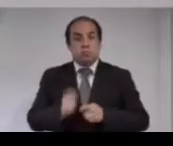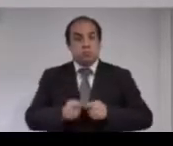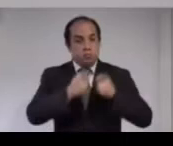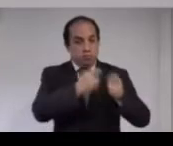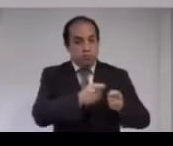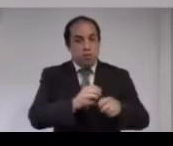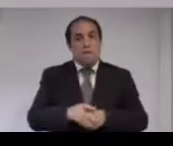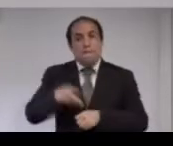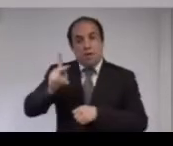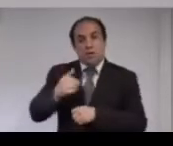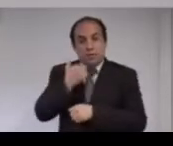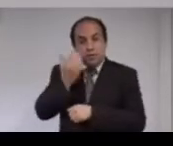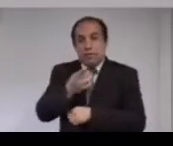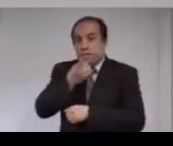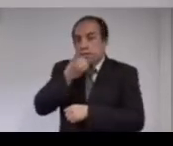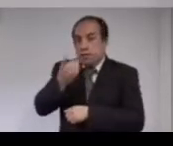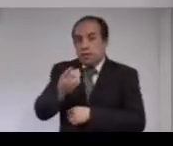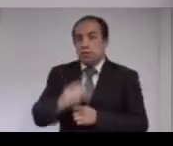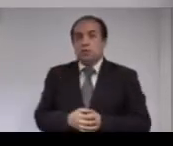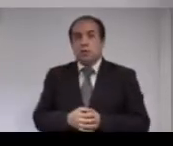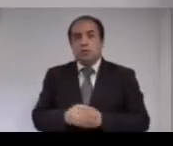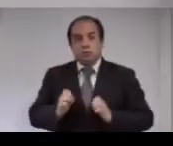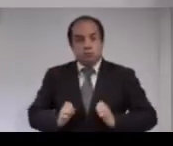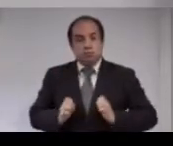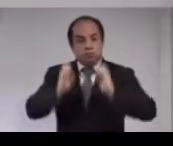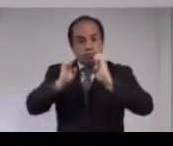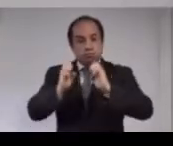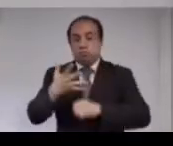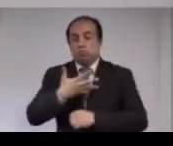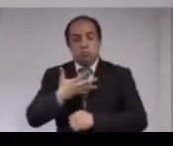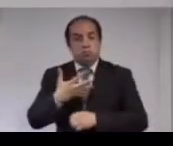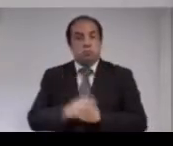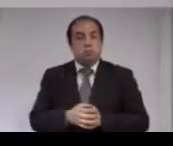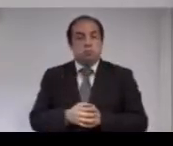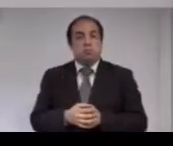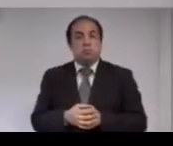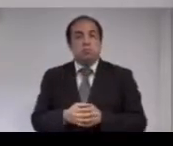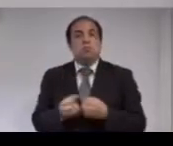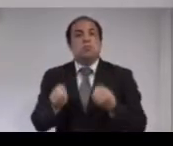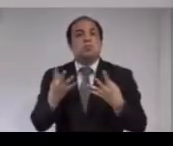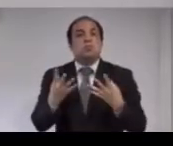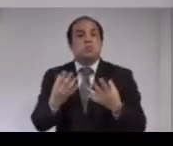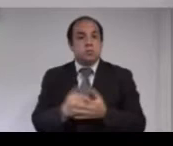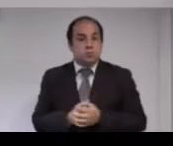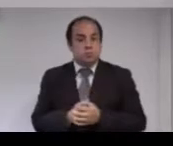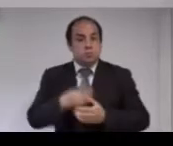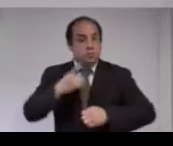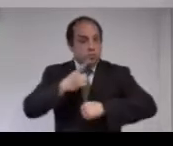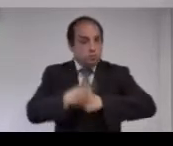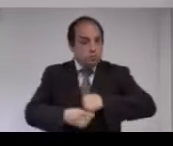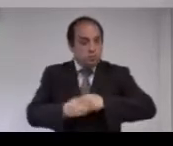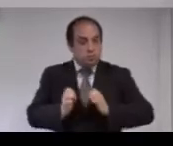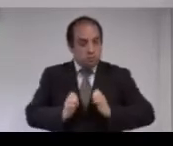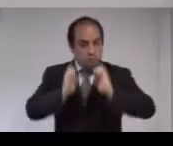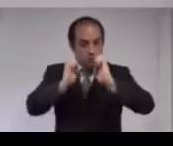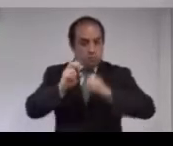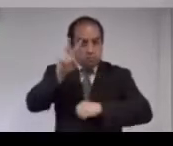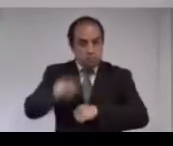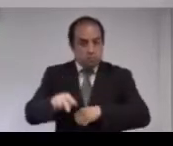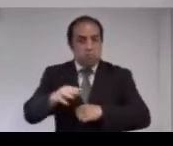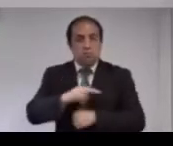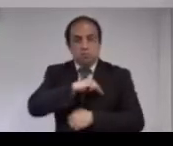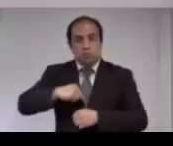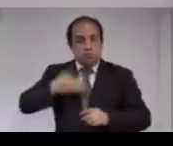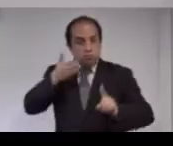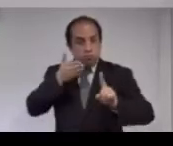palabra a él. Pero sí quiero mencionar, en cuanto a los edificios, no tenemos tampoco para el momento cuantificados daños en edificios. La verdad, nos